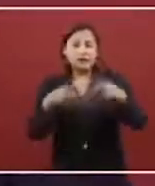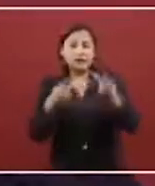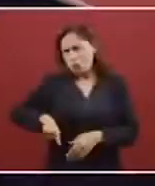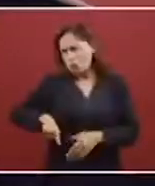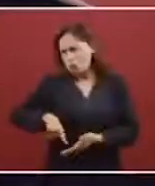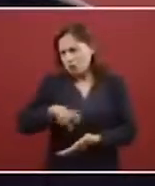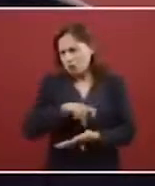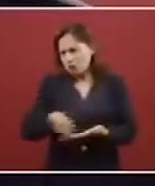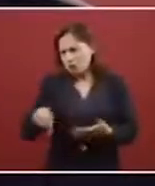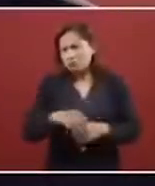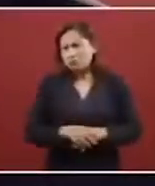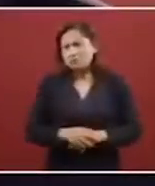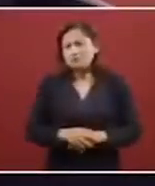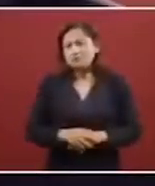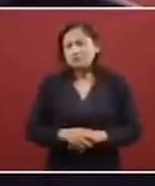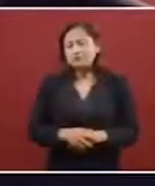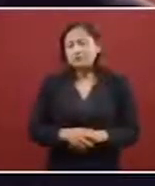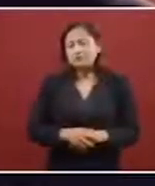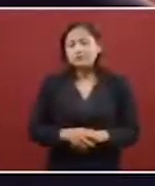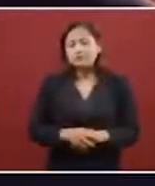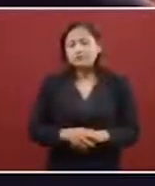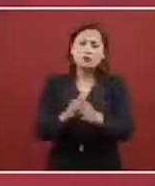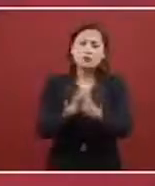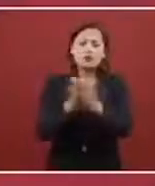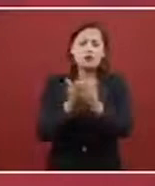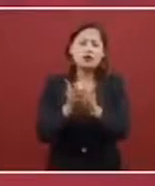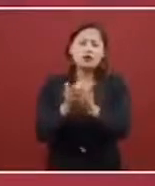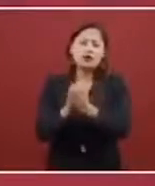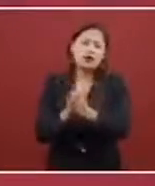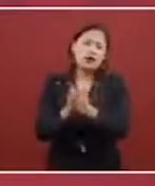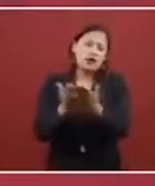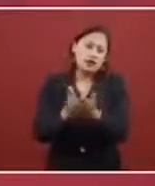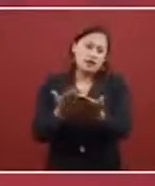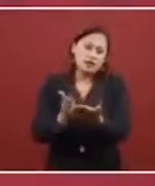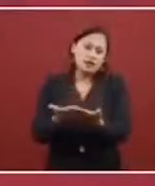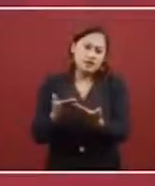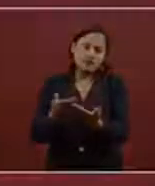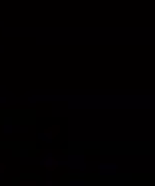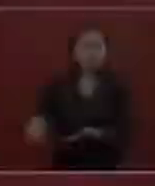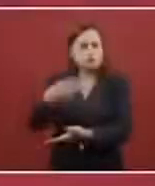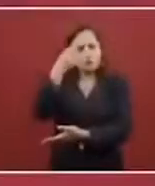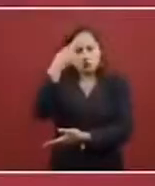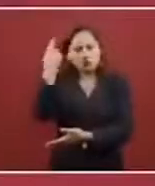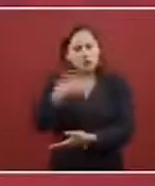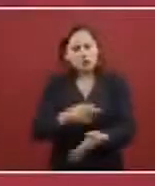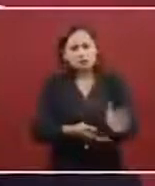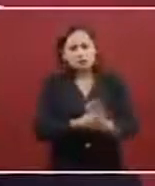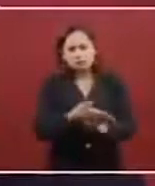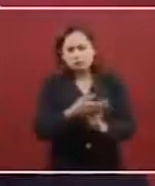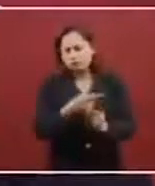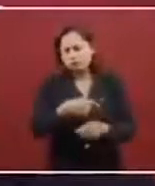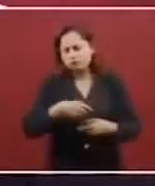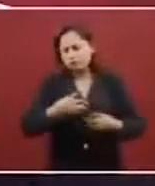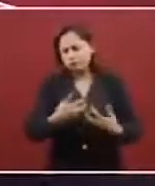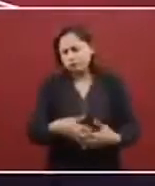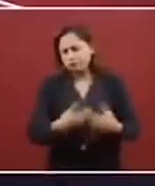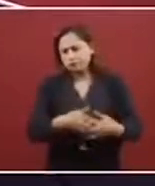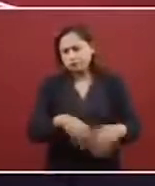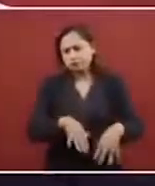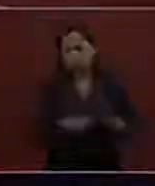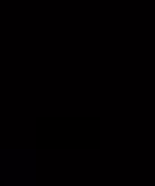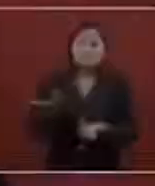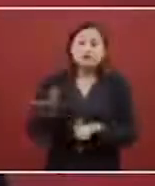el gobierno para los libros de texto. Quiero dar a conocer de que voy